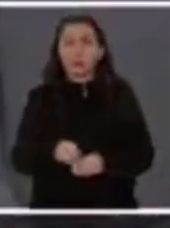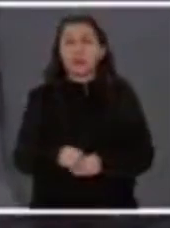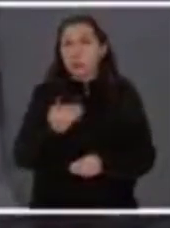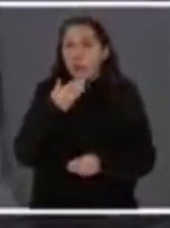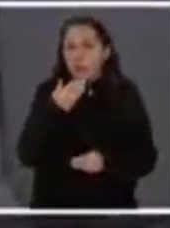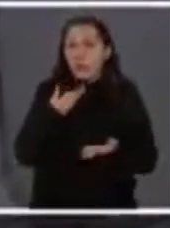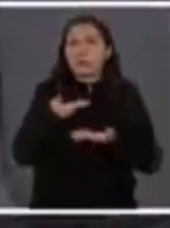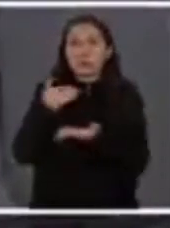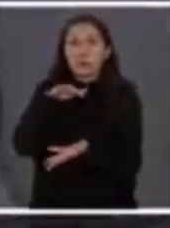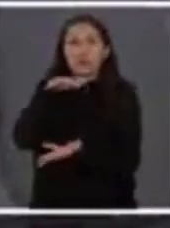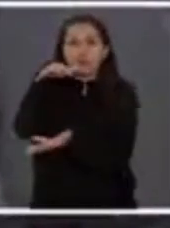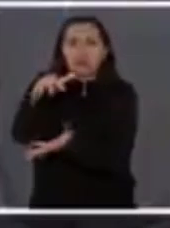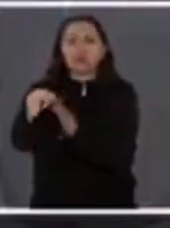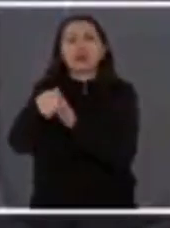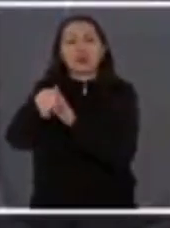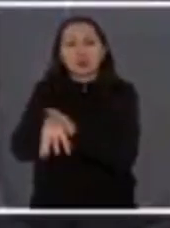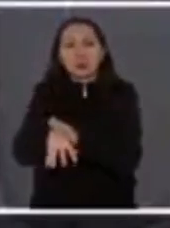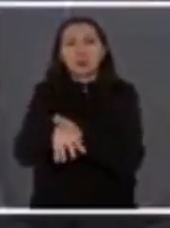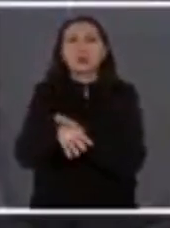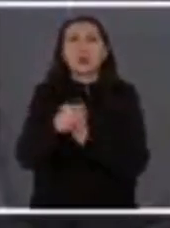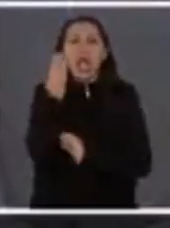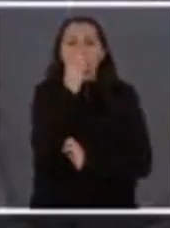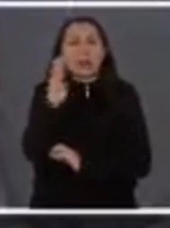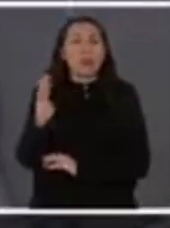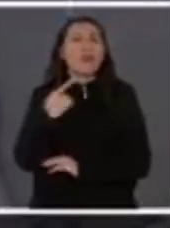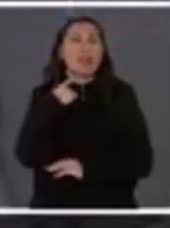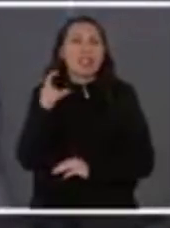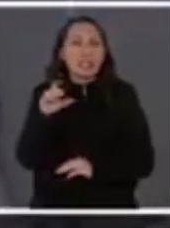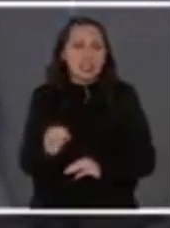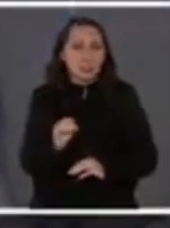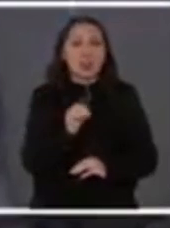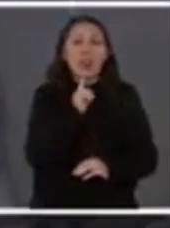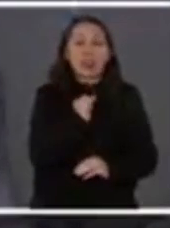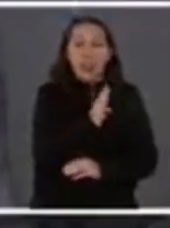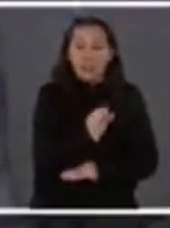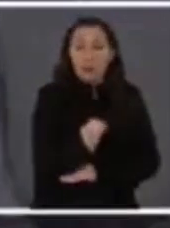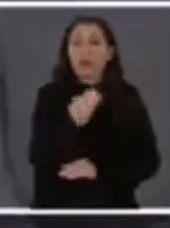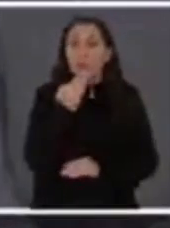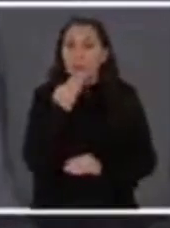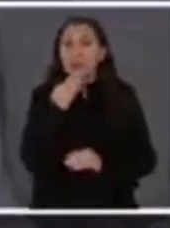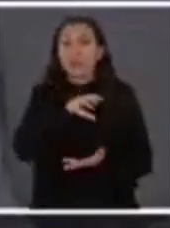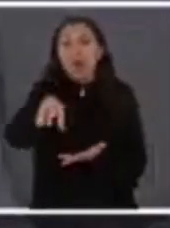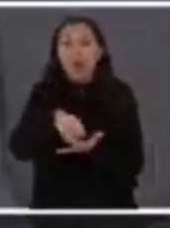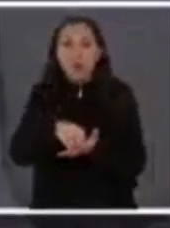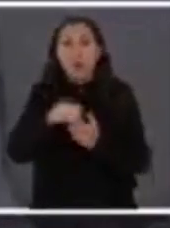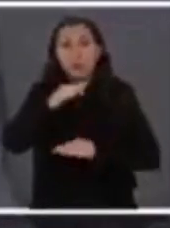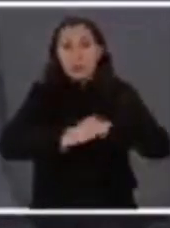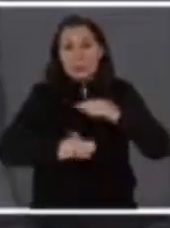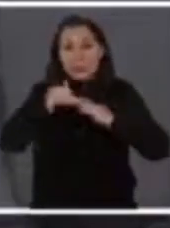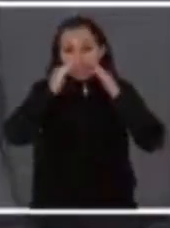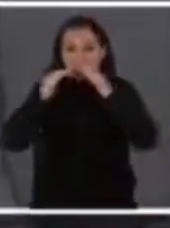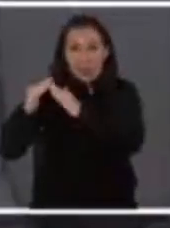y hemos dispuesto estanques de suministro en Algarrobo, el Quisco y el Tabo, por parte de Esval. También hay un corte en la comuna de Los Andes por turbidez en el